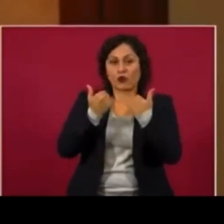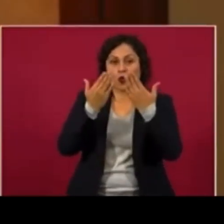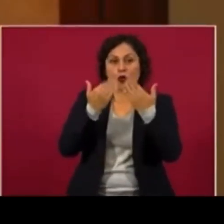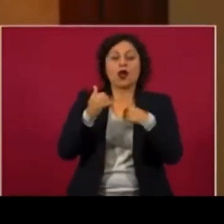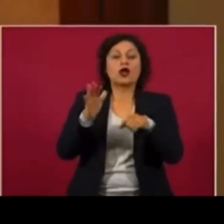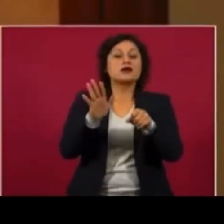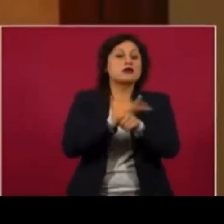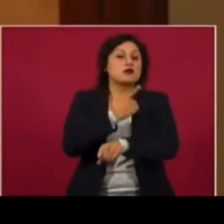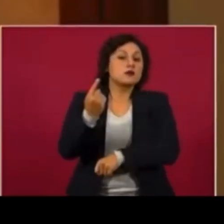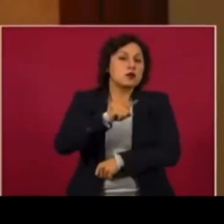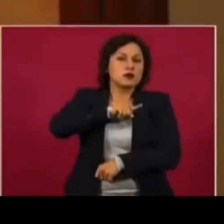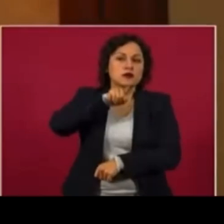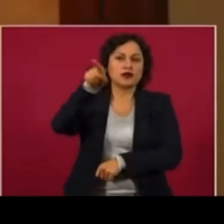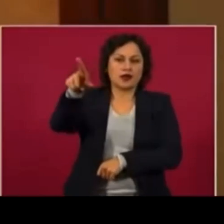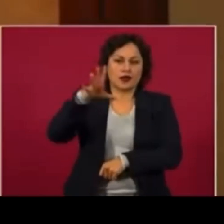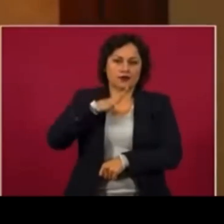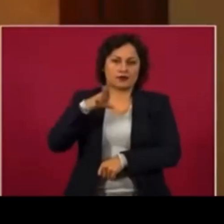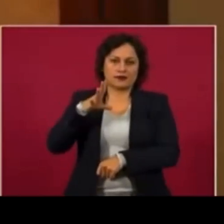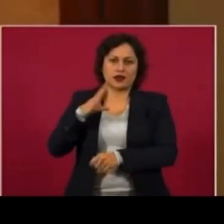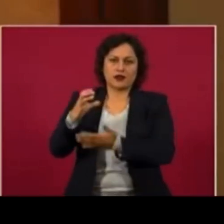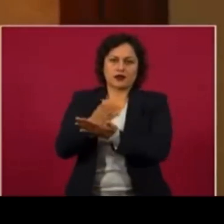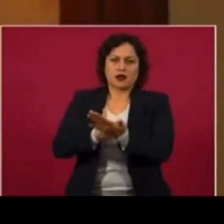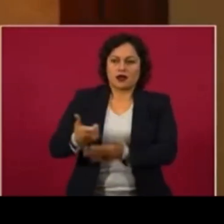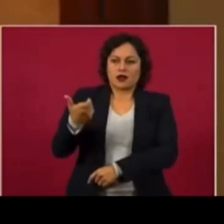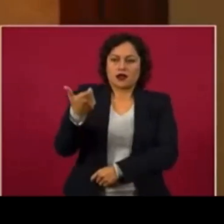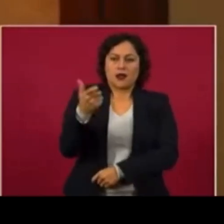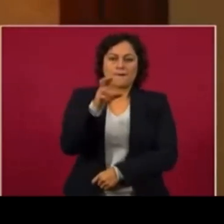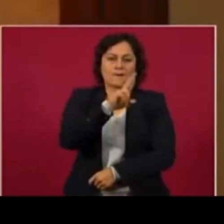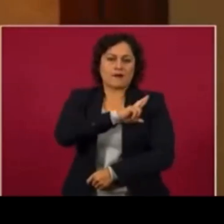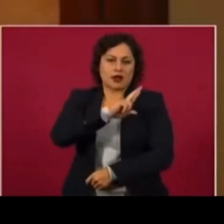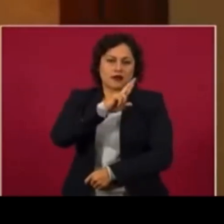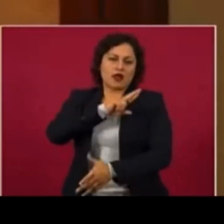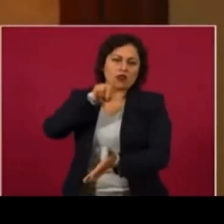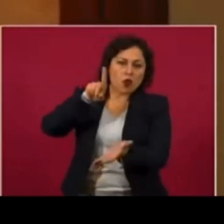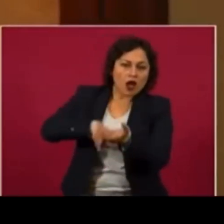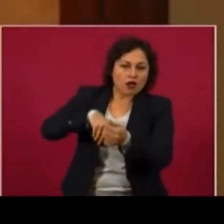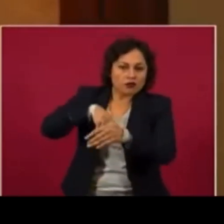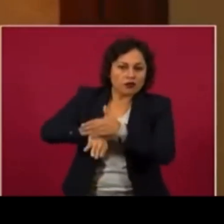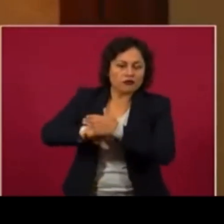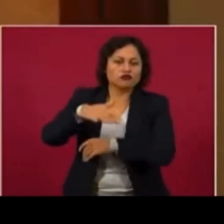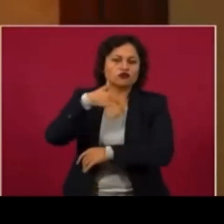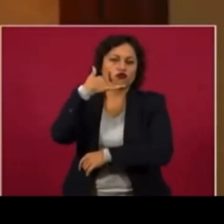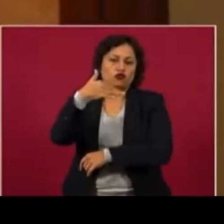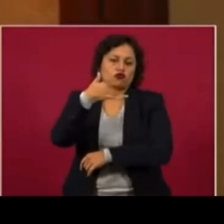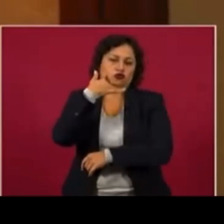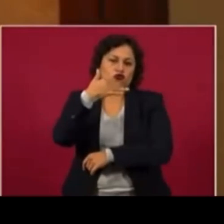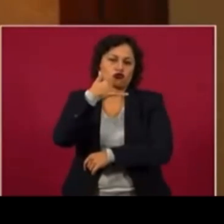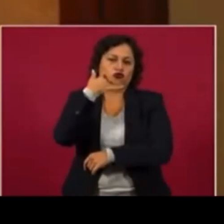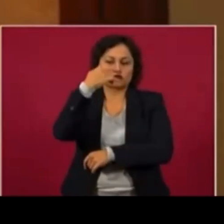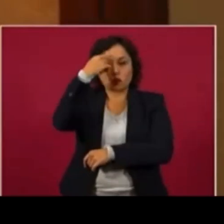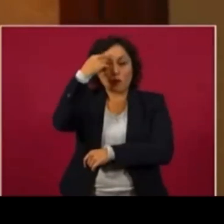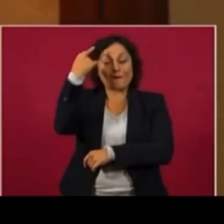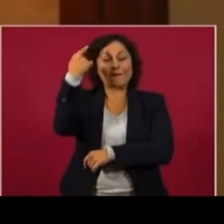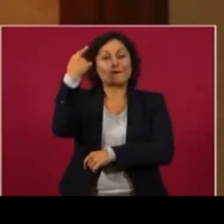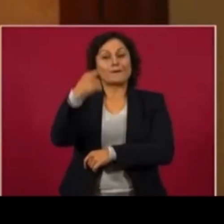privados obtenidos mediante actos de corrupción para